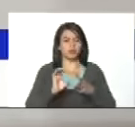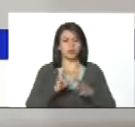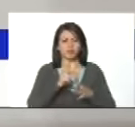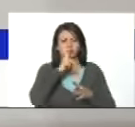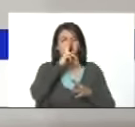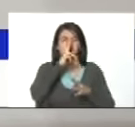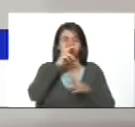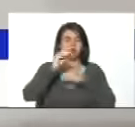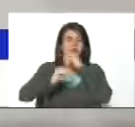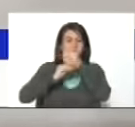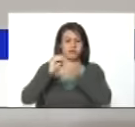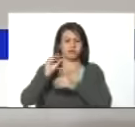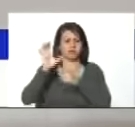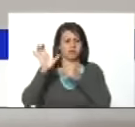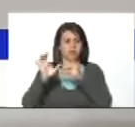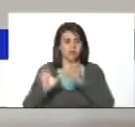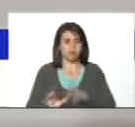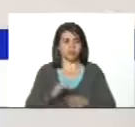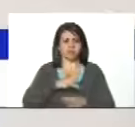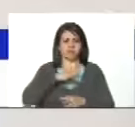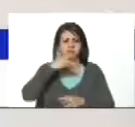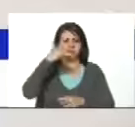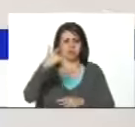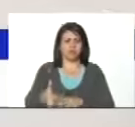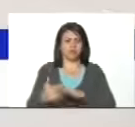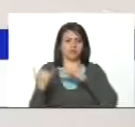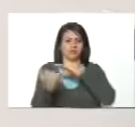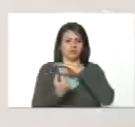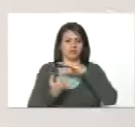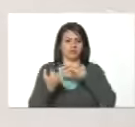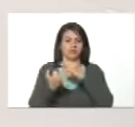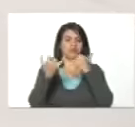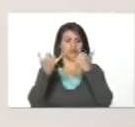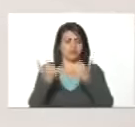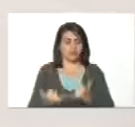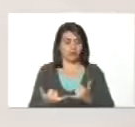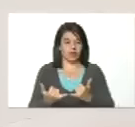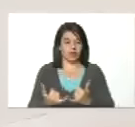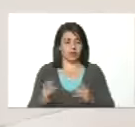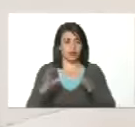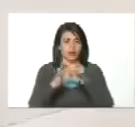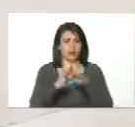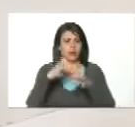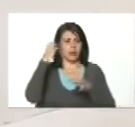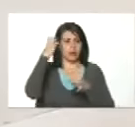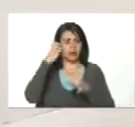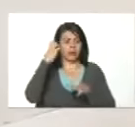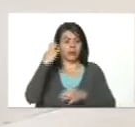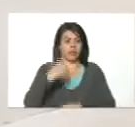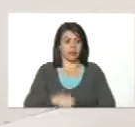vetusto, el carácter lastimero que ya esa institución tiene, la llamada Unión Europea.